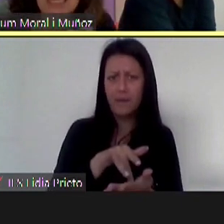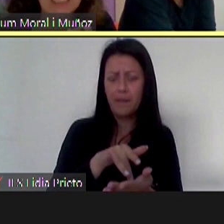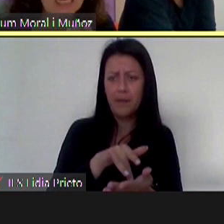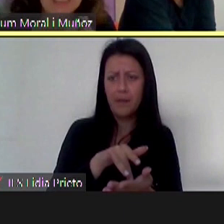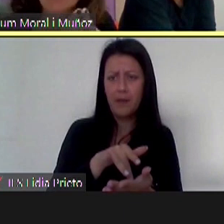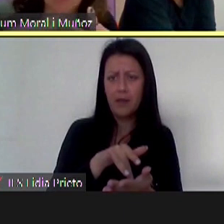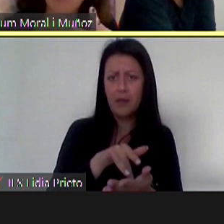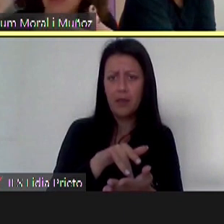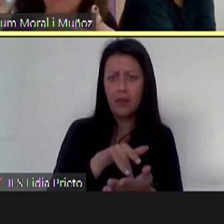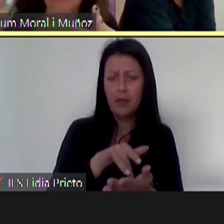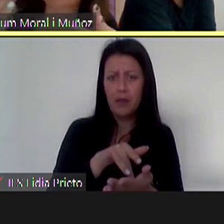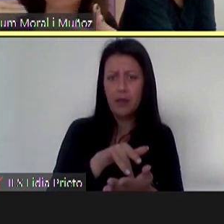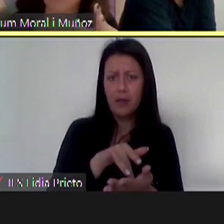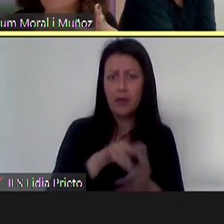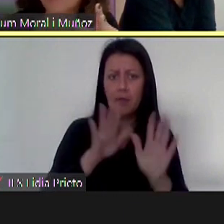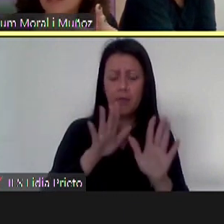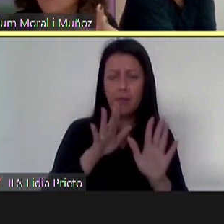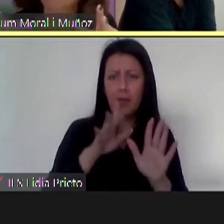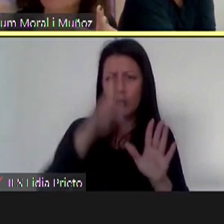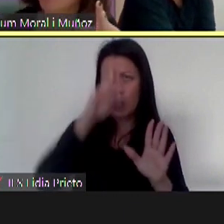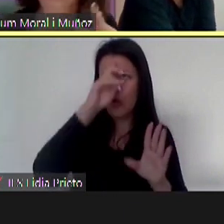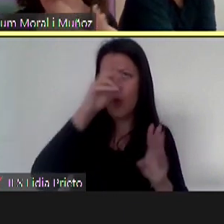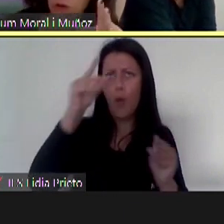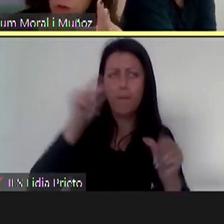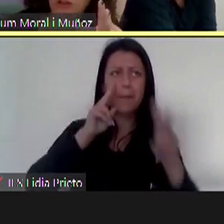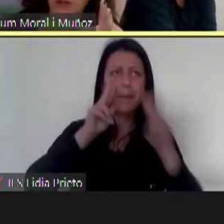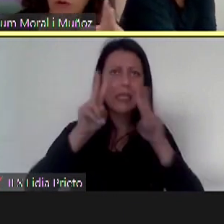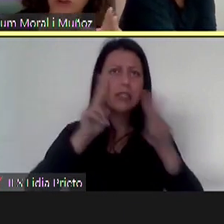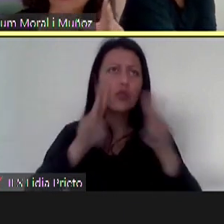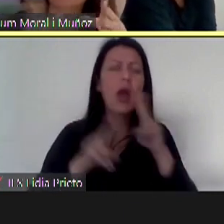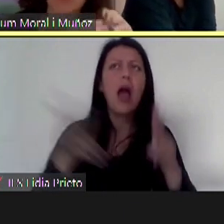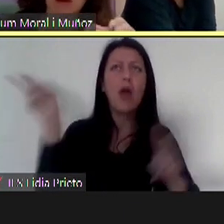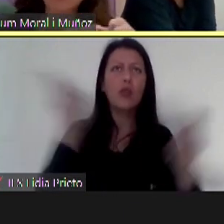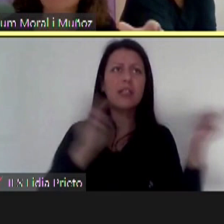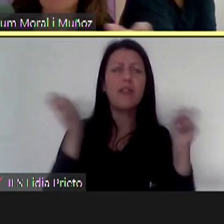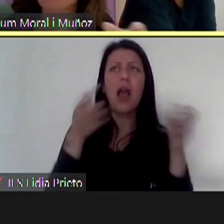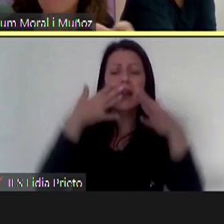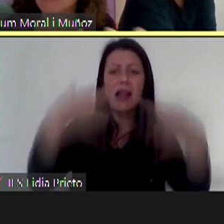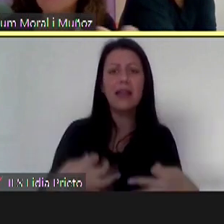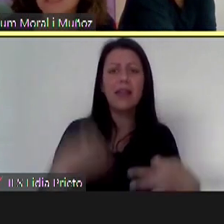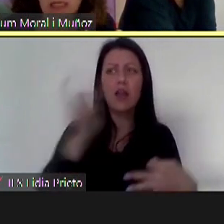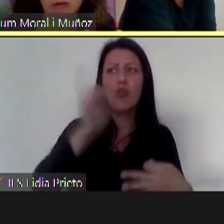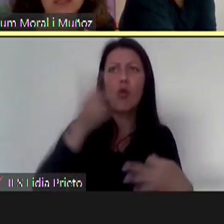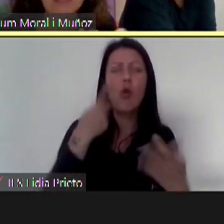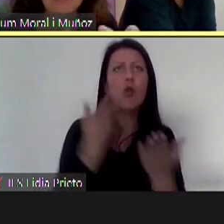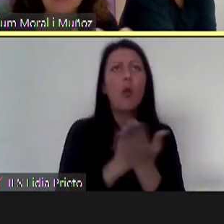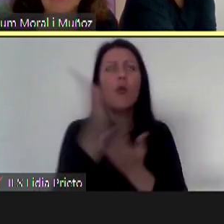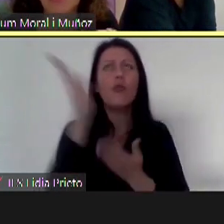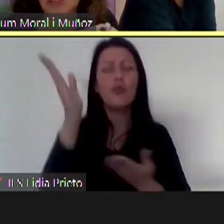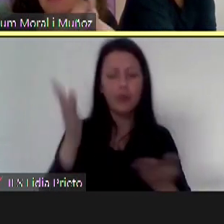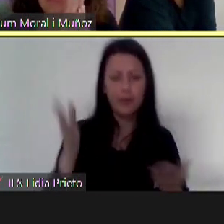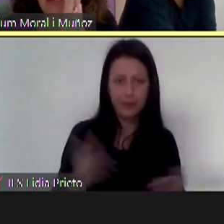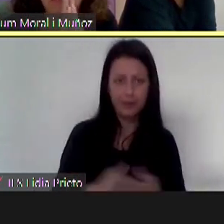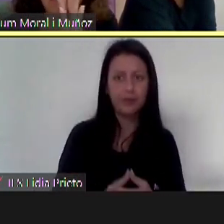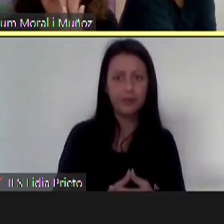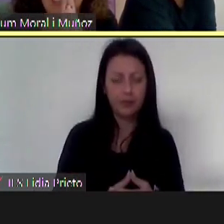ejemplo, ella sí que tiene alucinaciones visuales, auditivas, eso es otro tipo de cosas. Pero hablemos de una primera parte de agitación.